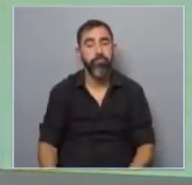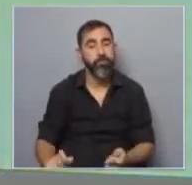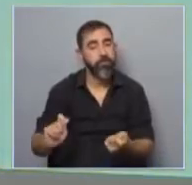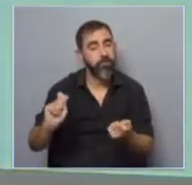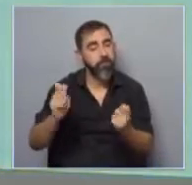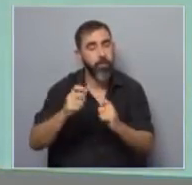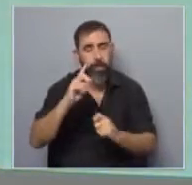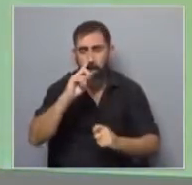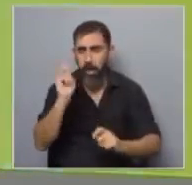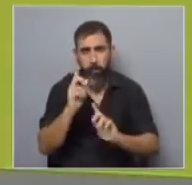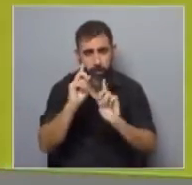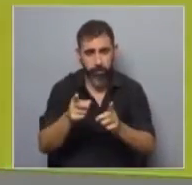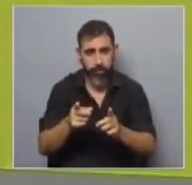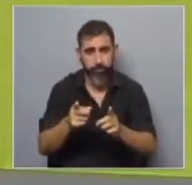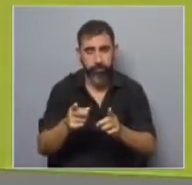cierta rapidez.